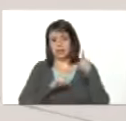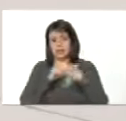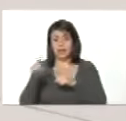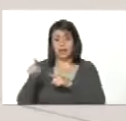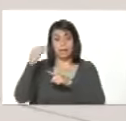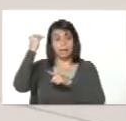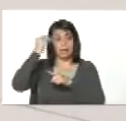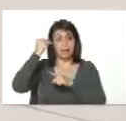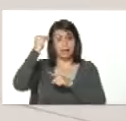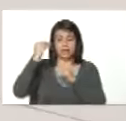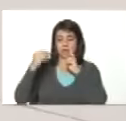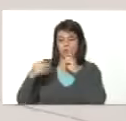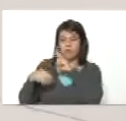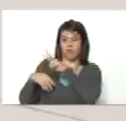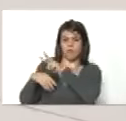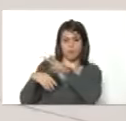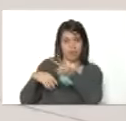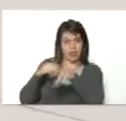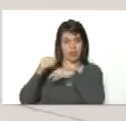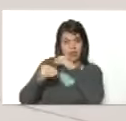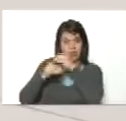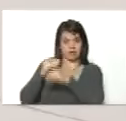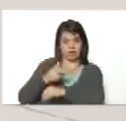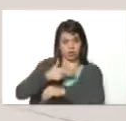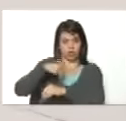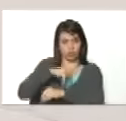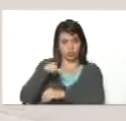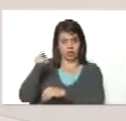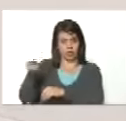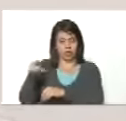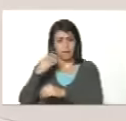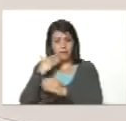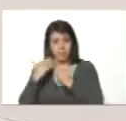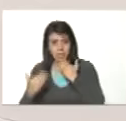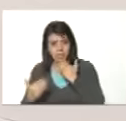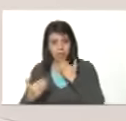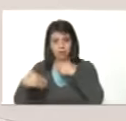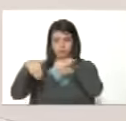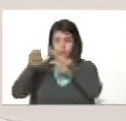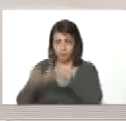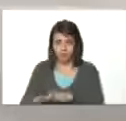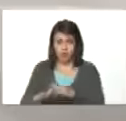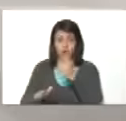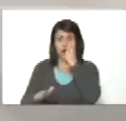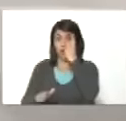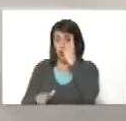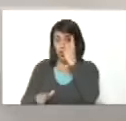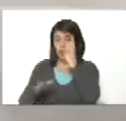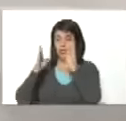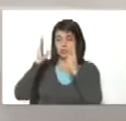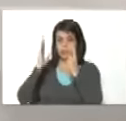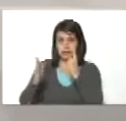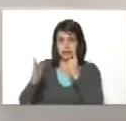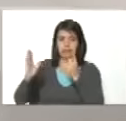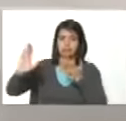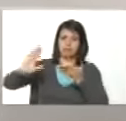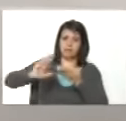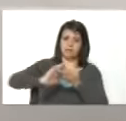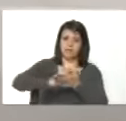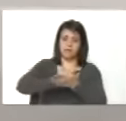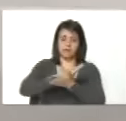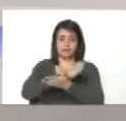quizás pensando, mira lo que estamos haciendo, qué gran concesión, vamos a levantar una sanción, una,